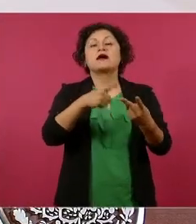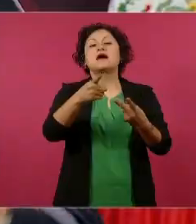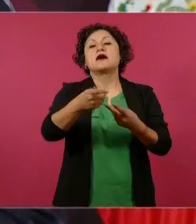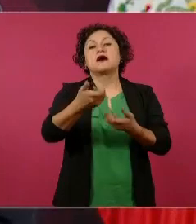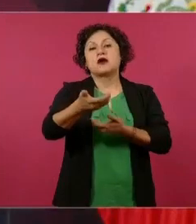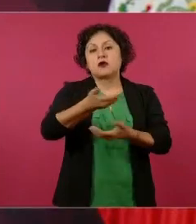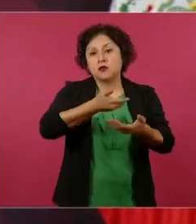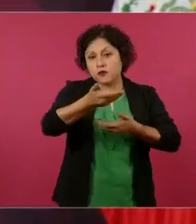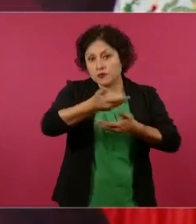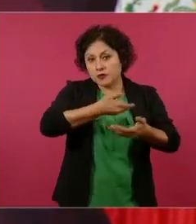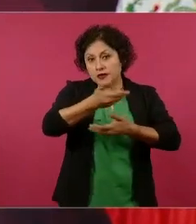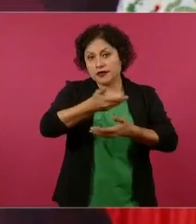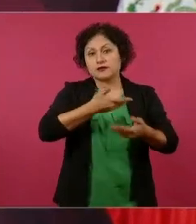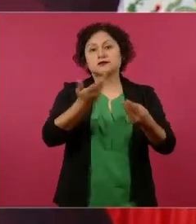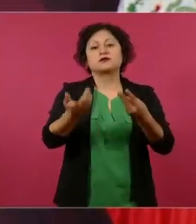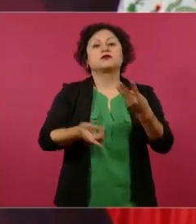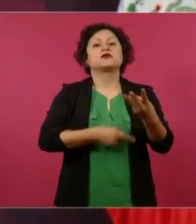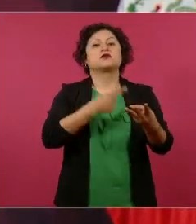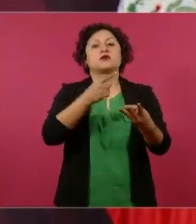de